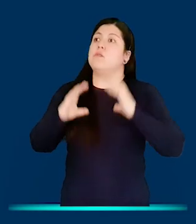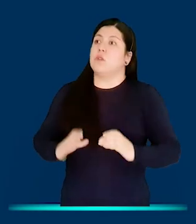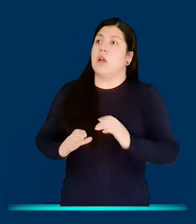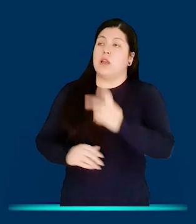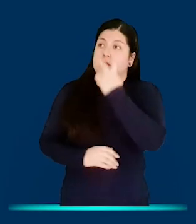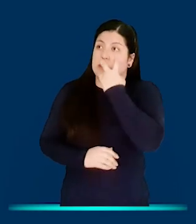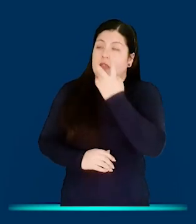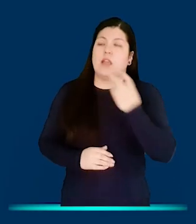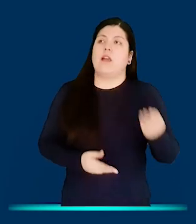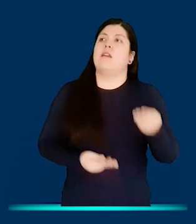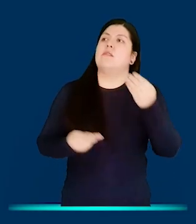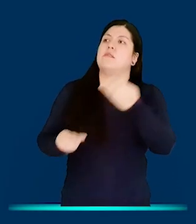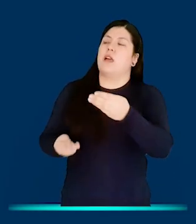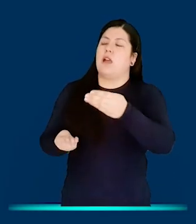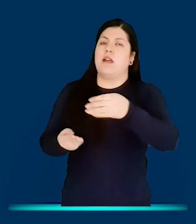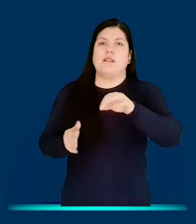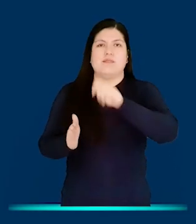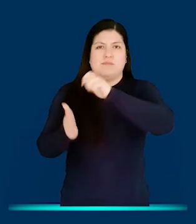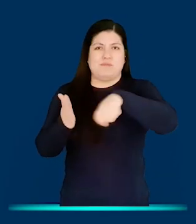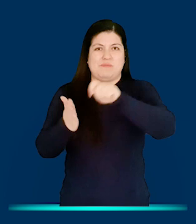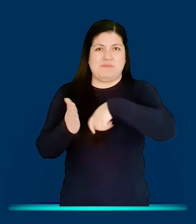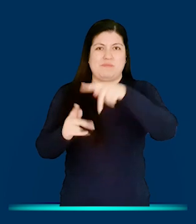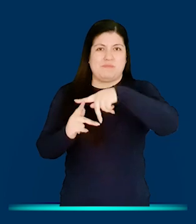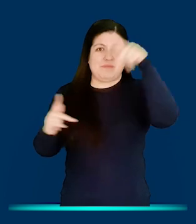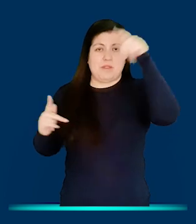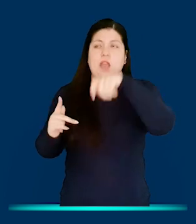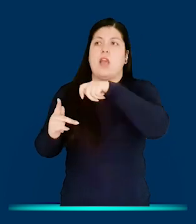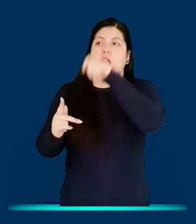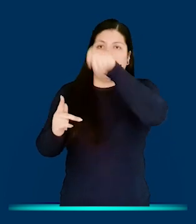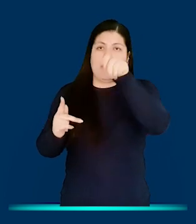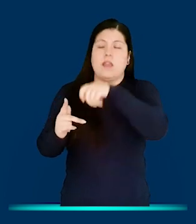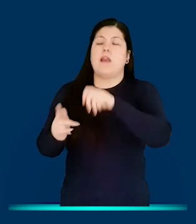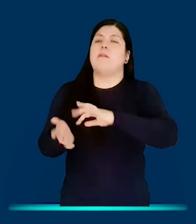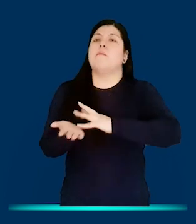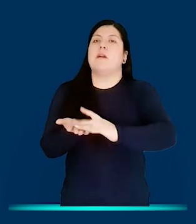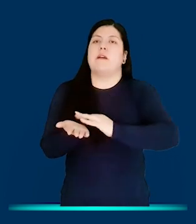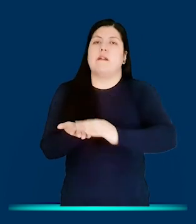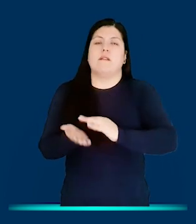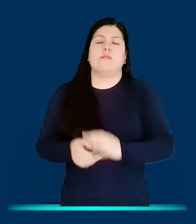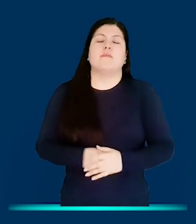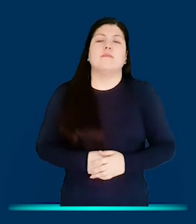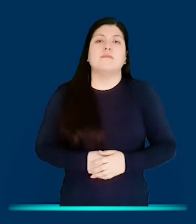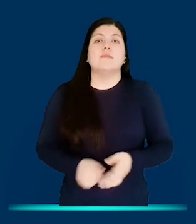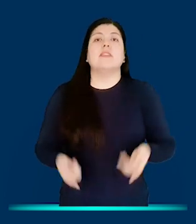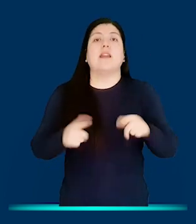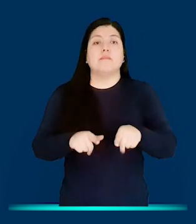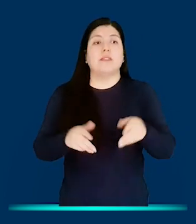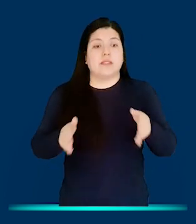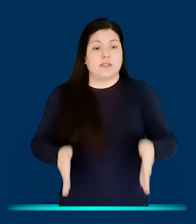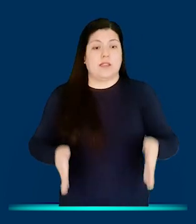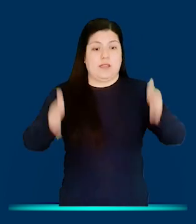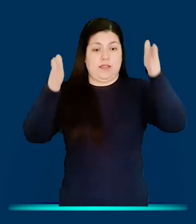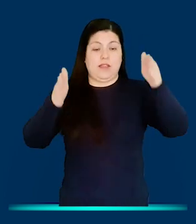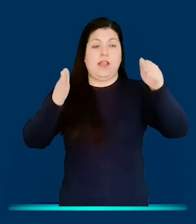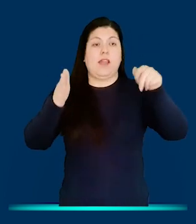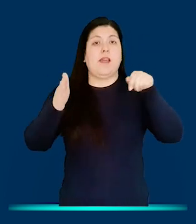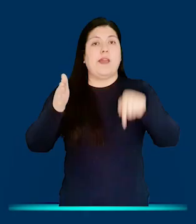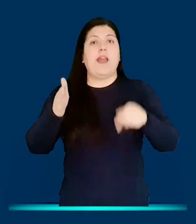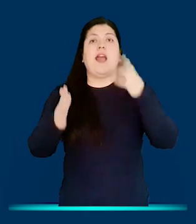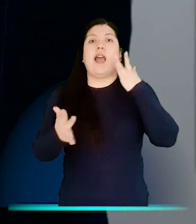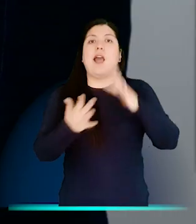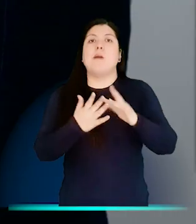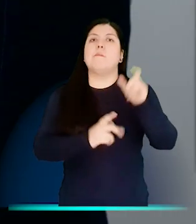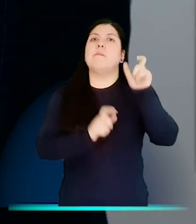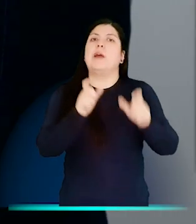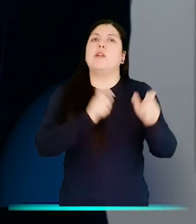discapacidad visual una tarjeta electoral en braille. Por ejemplo, también tendremos unos cubículos especiales para